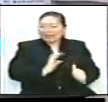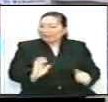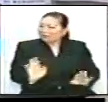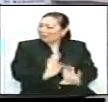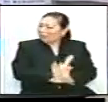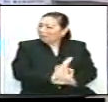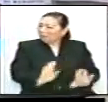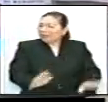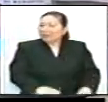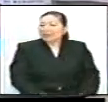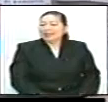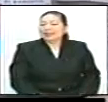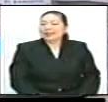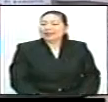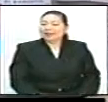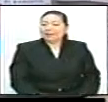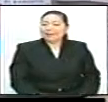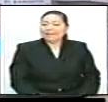tampoco.